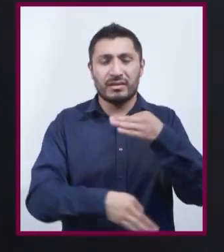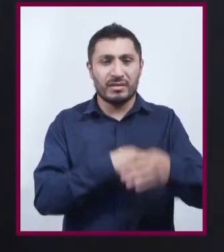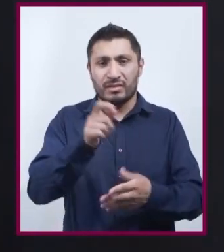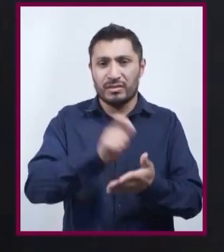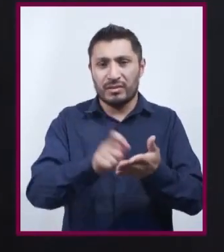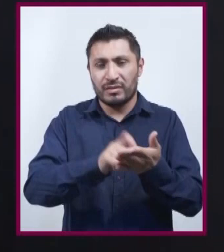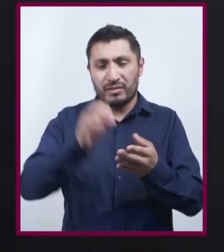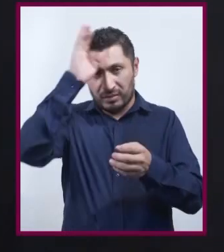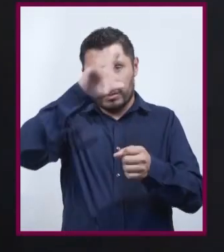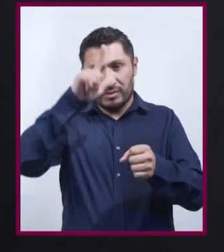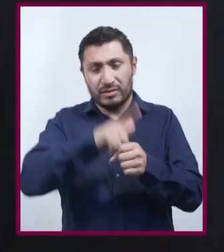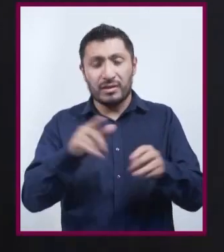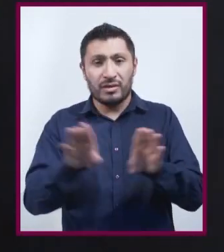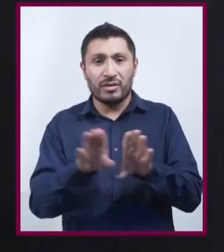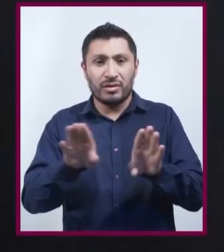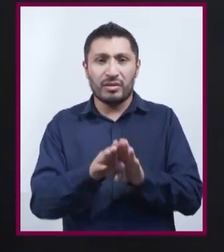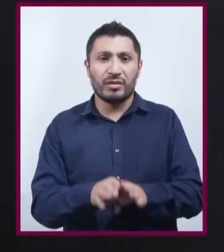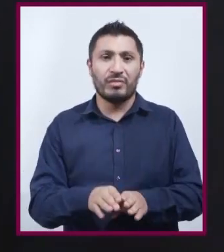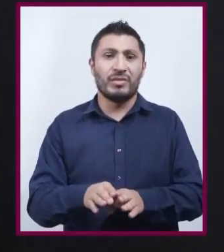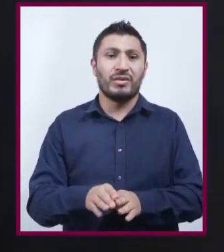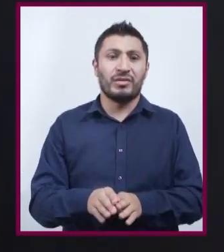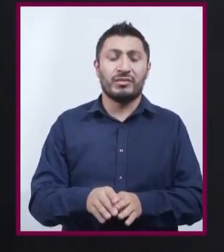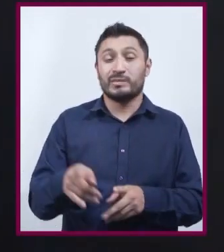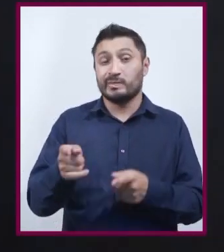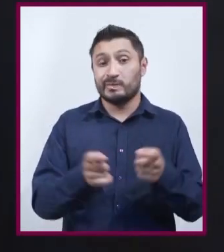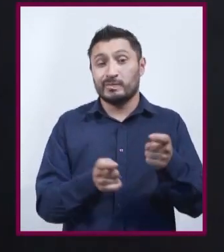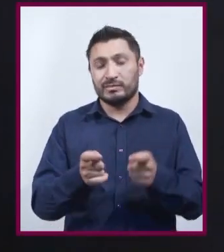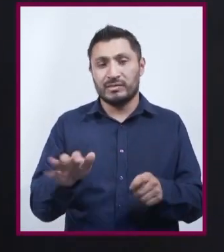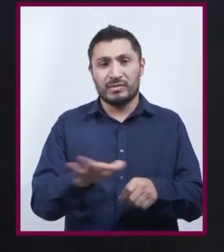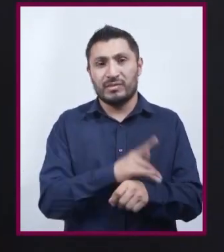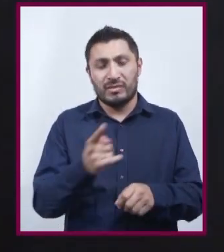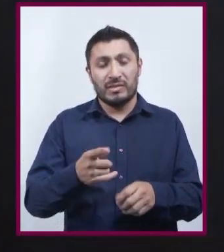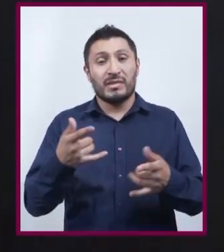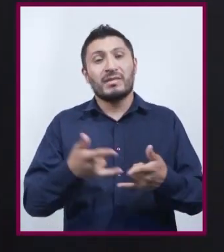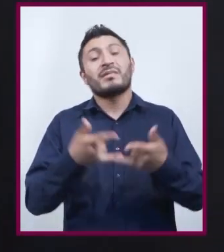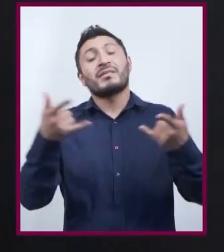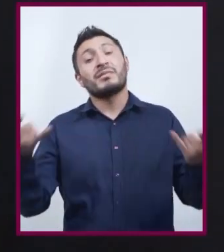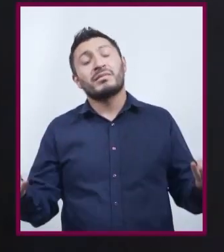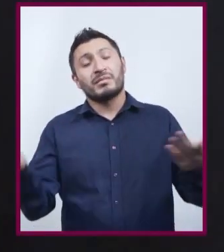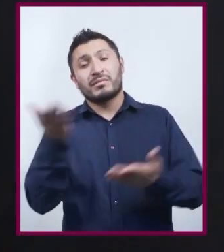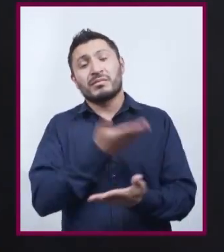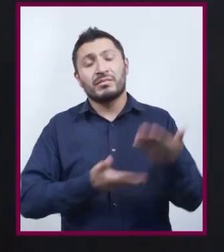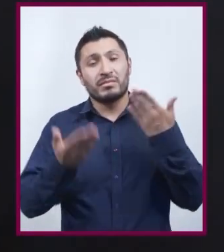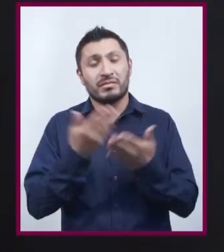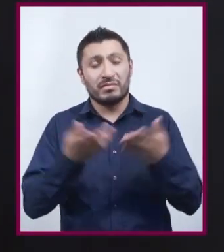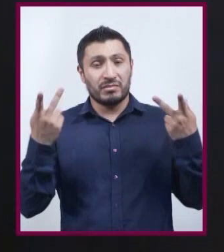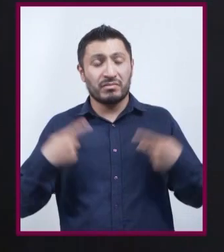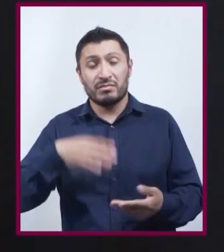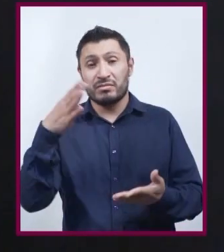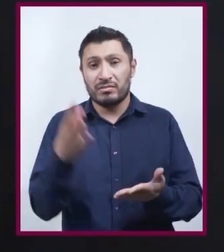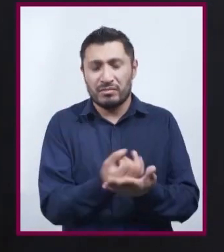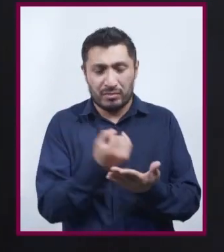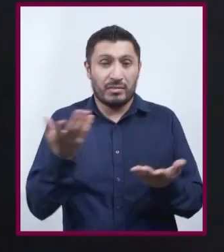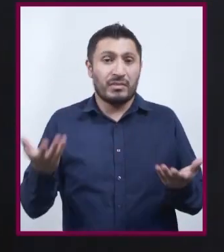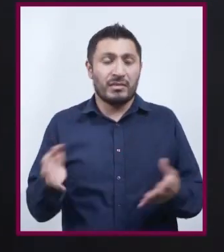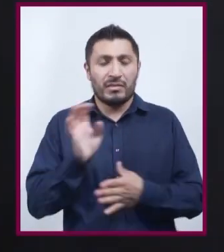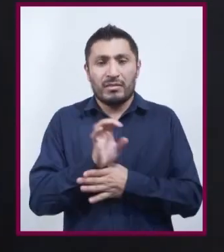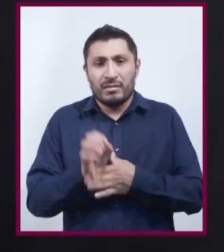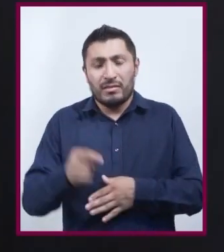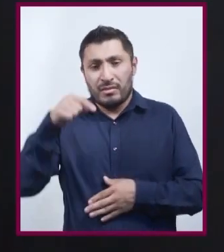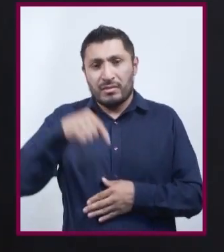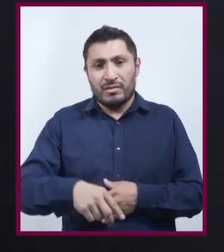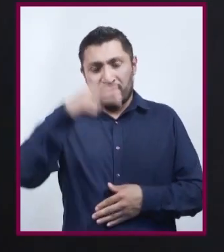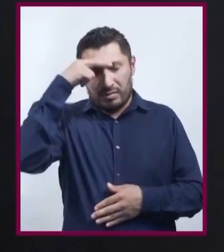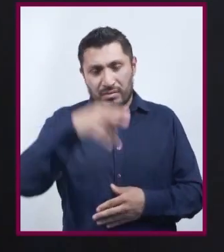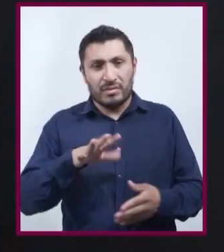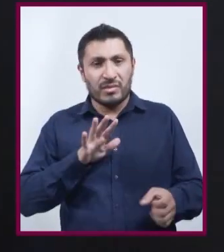a decir que todo texto cultural es un texto de barbarie, pues quienes cuentan la historia son los vencedores. ¿Cuál